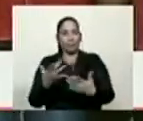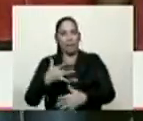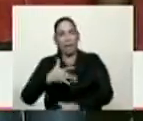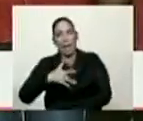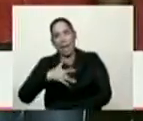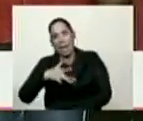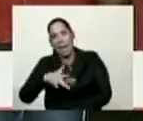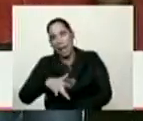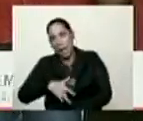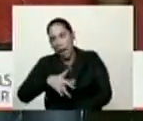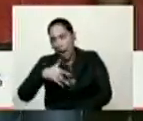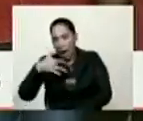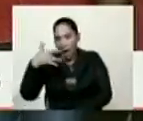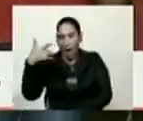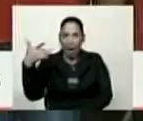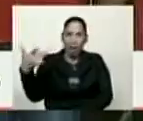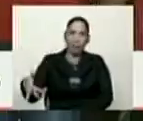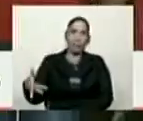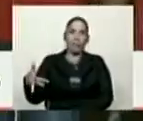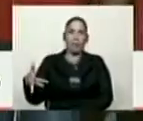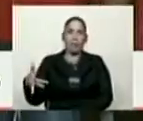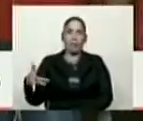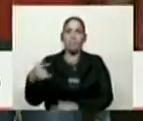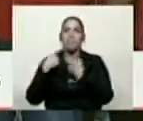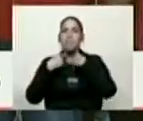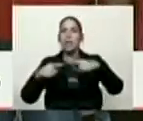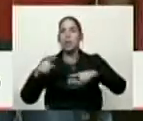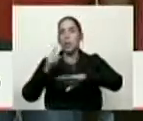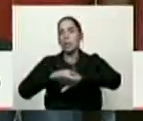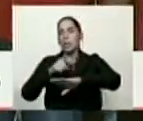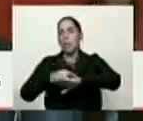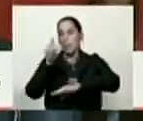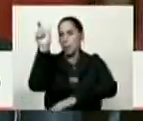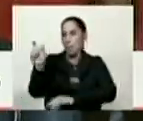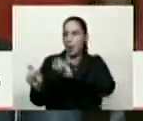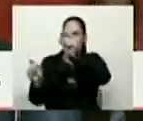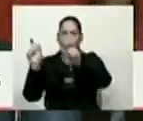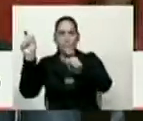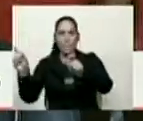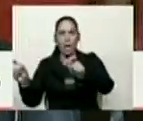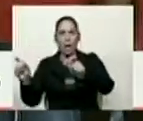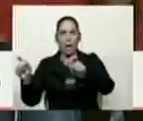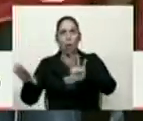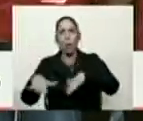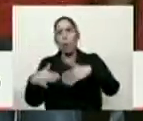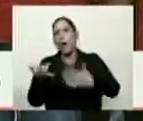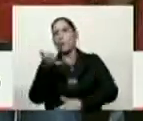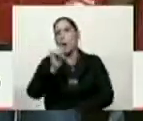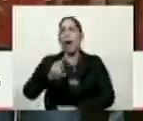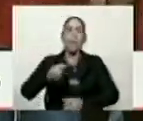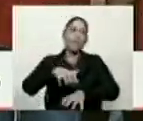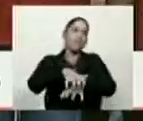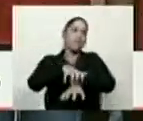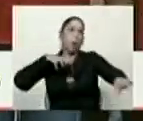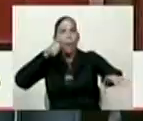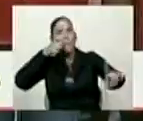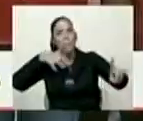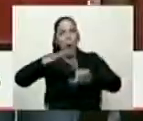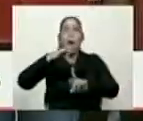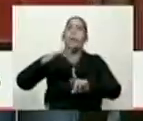se perdió tanto tiempo con tal o con cual. Cuando hay tanto pueblo arrecho y vergatario para enfrentar a quien